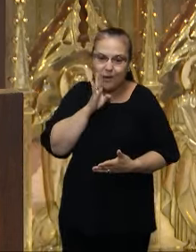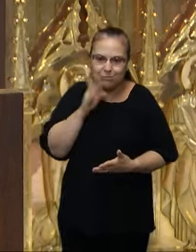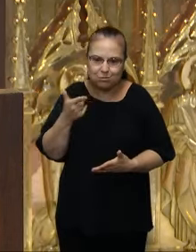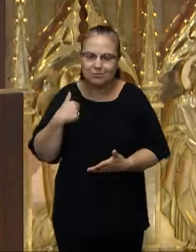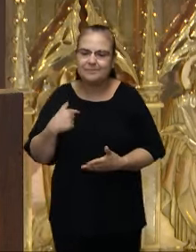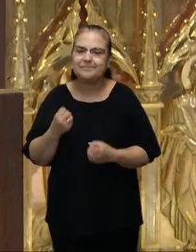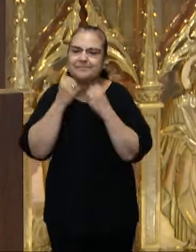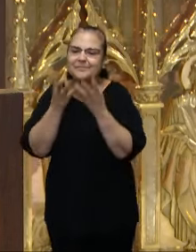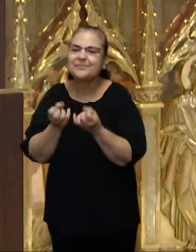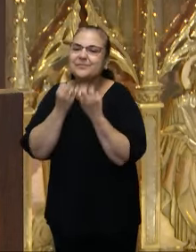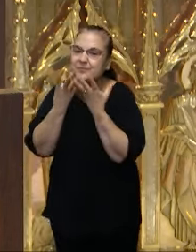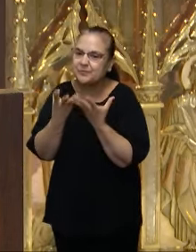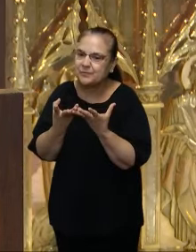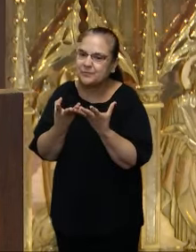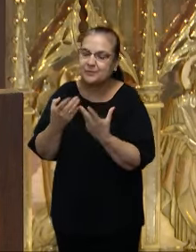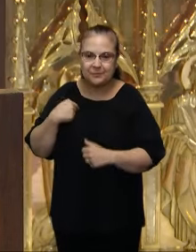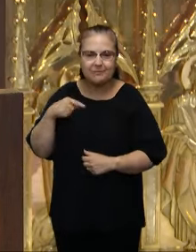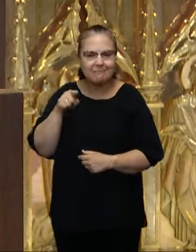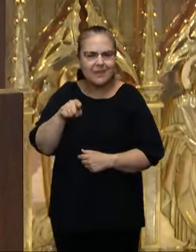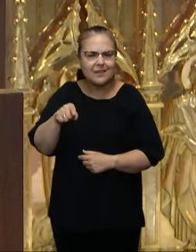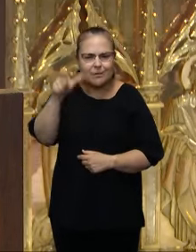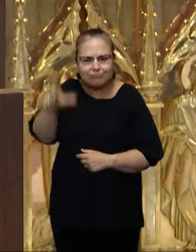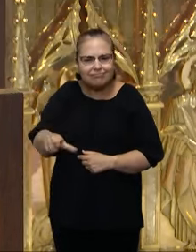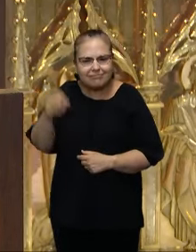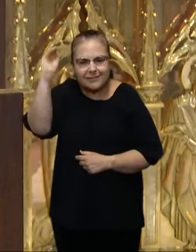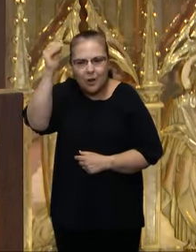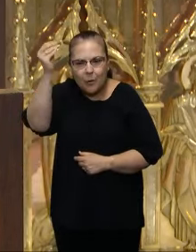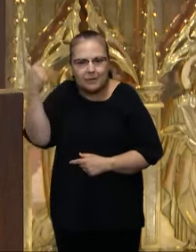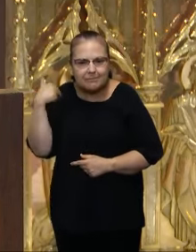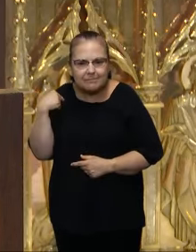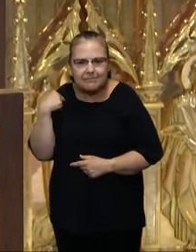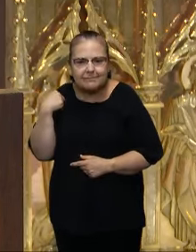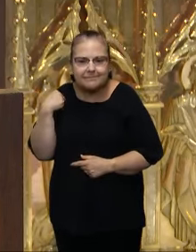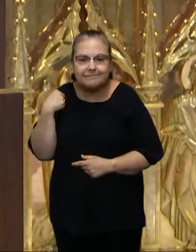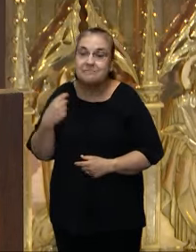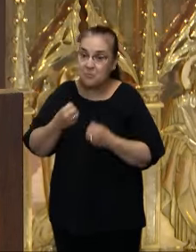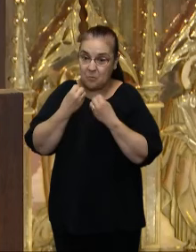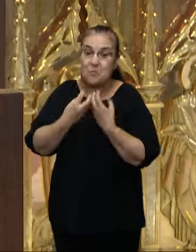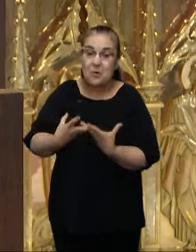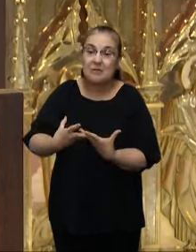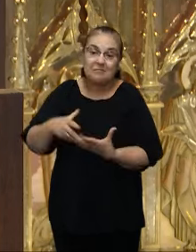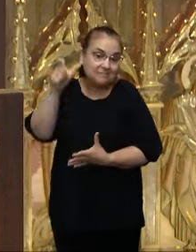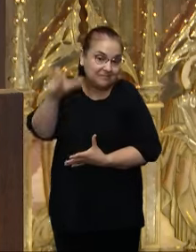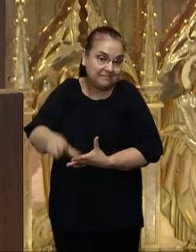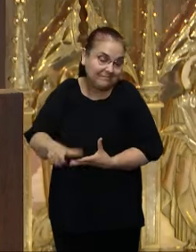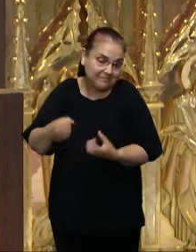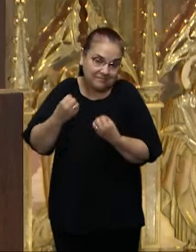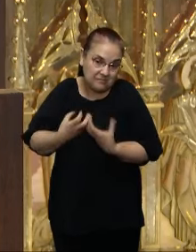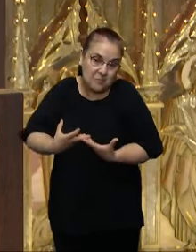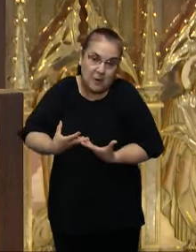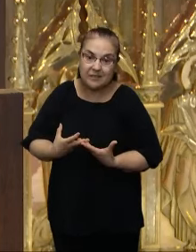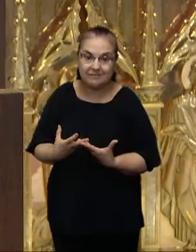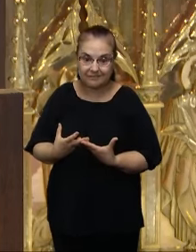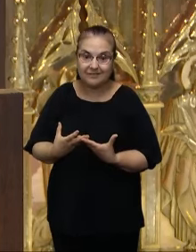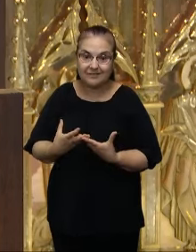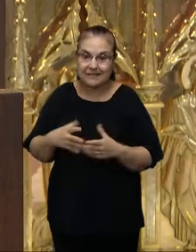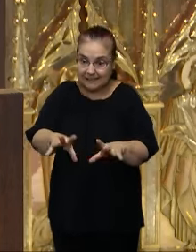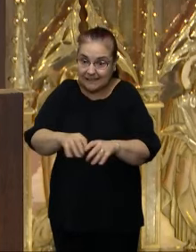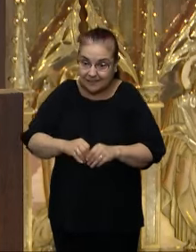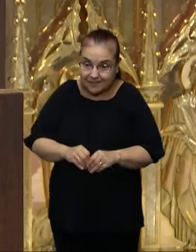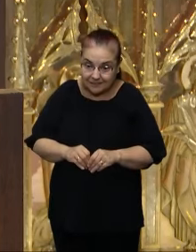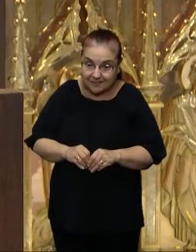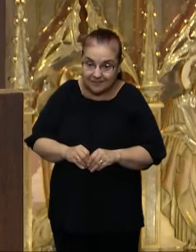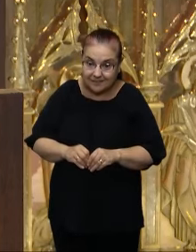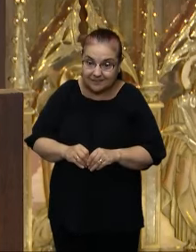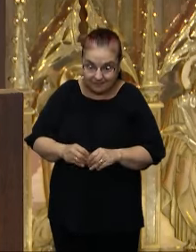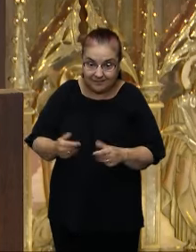proclamar. Aquel muchacho era buena gente. No sé si me entendéis ahora por qué